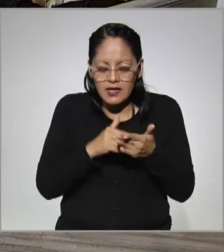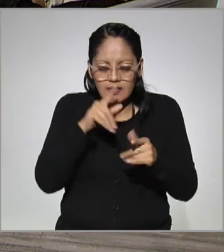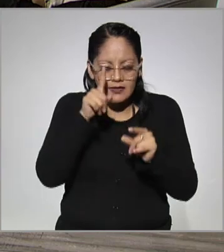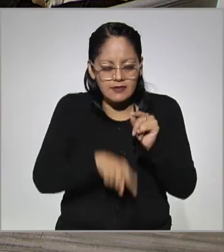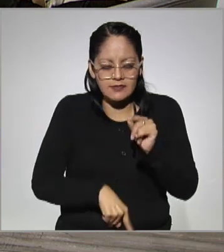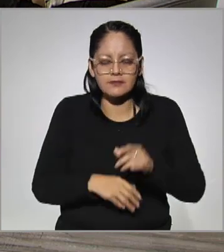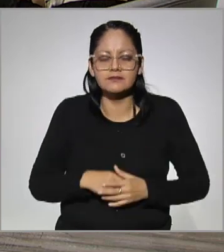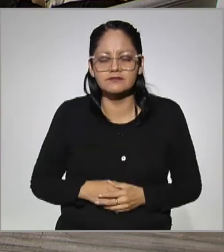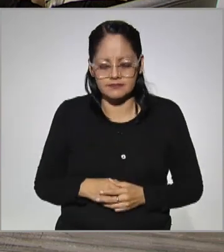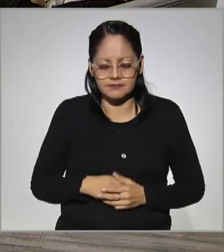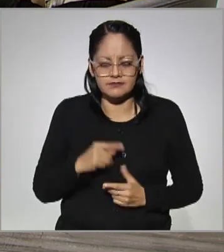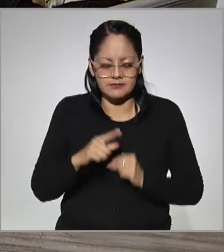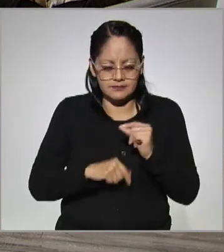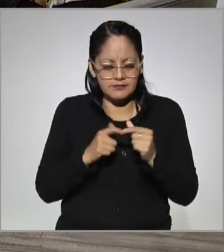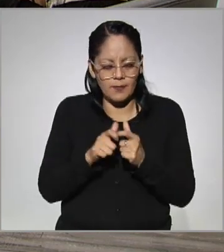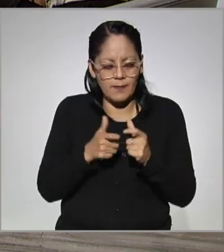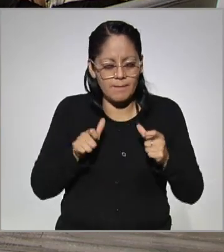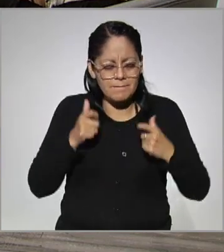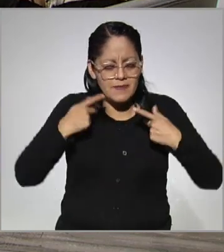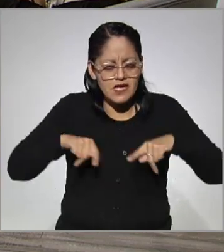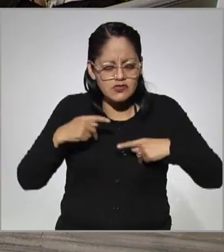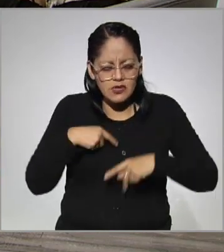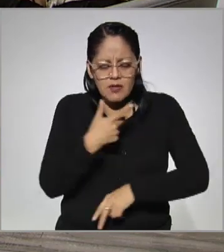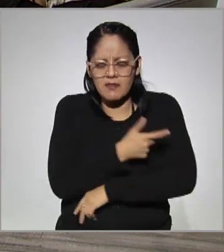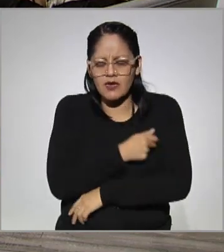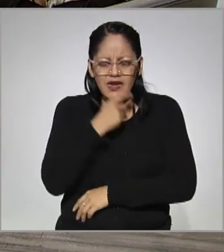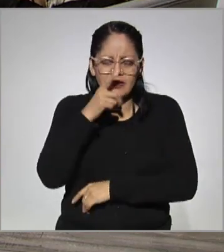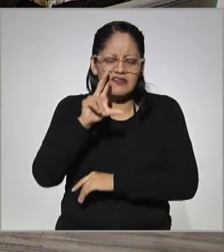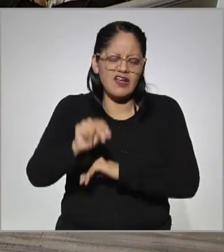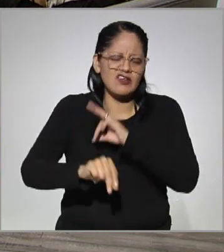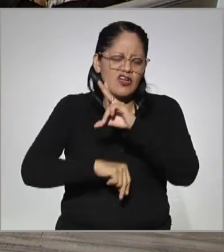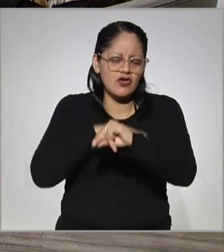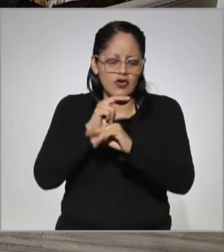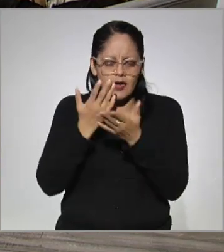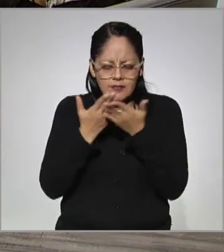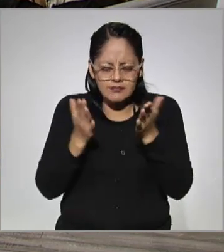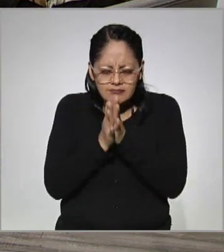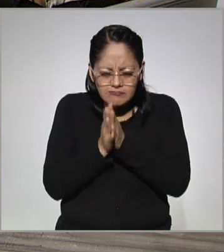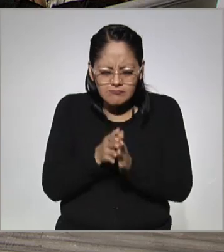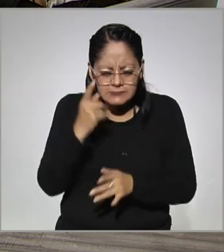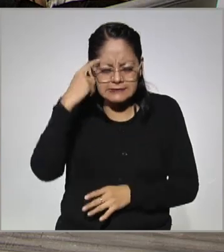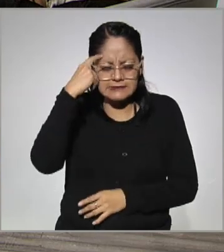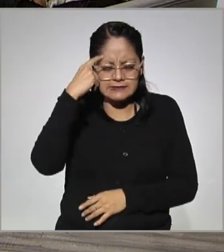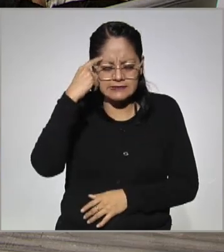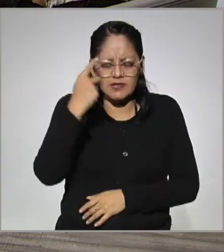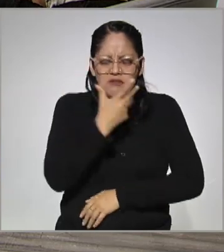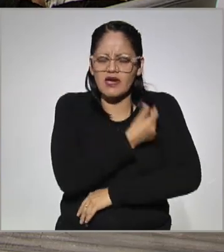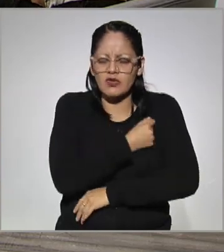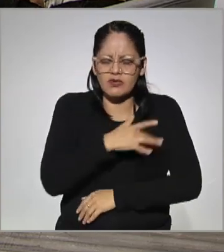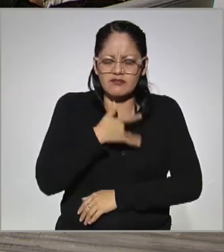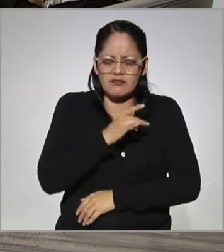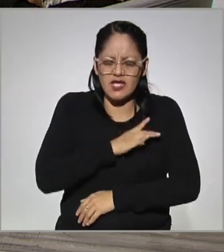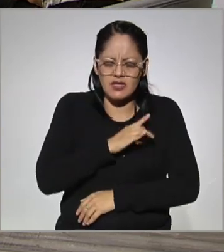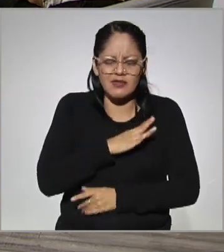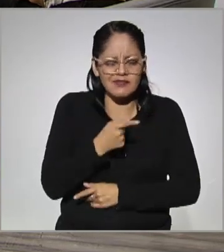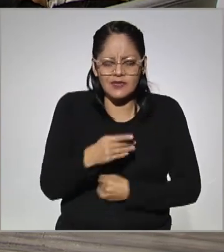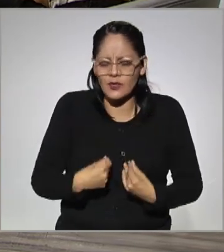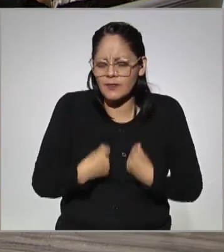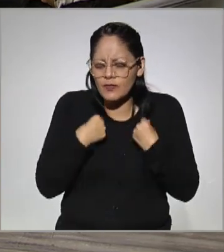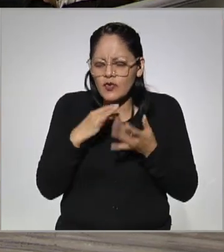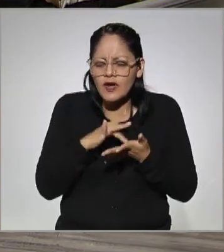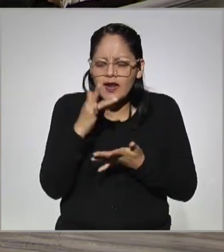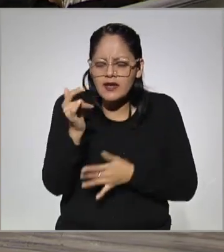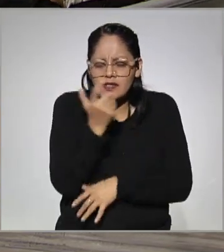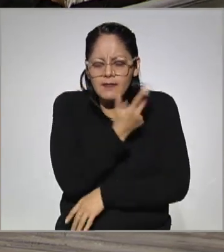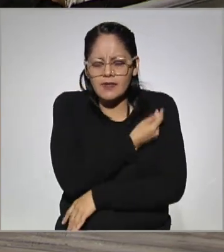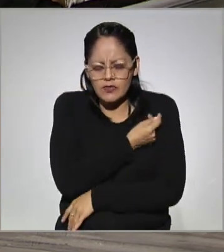ha incrementado este número de gente que no se vacuna. Por favor, hagamos conciencia. No sé por qué le tiran tanto a las vacunas, cuando la verdad estamos vivos gracias a